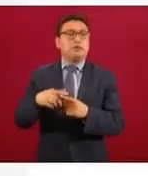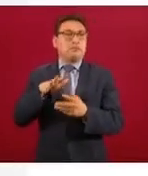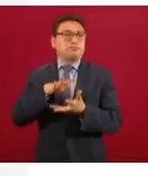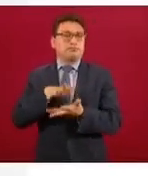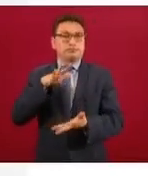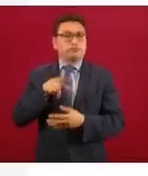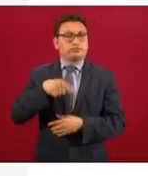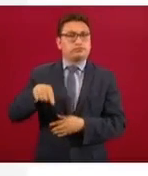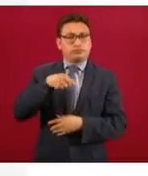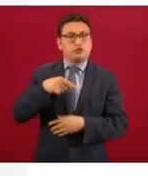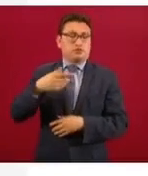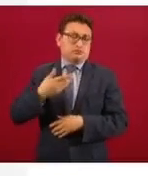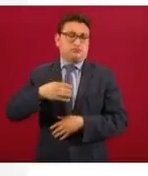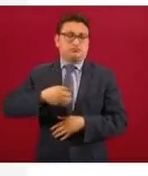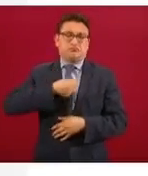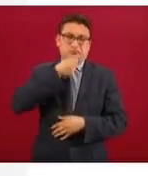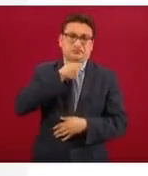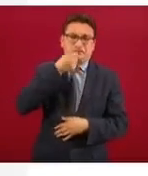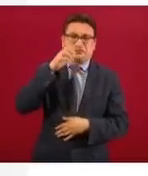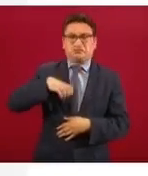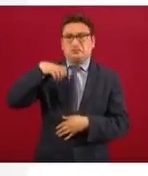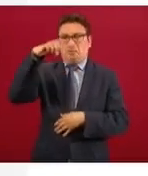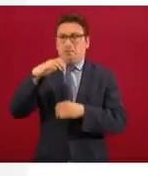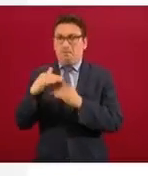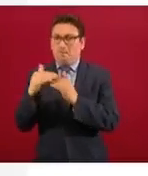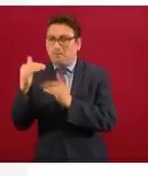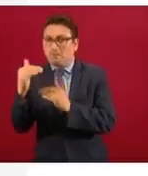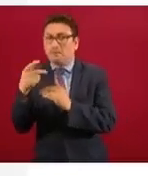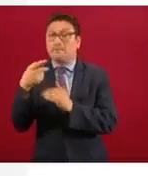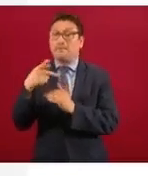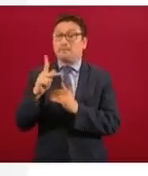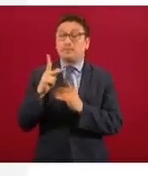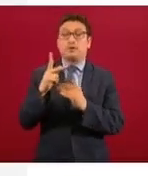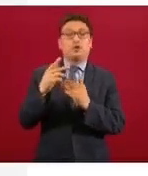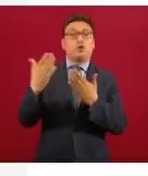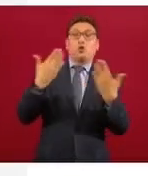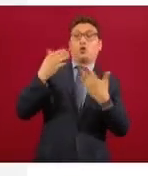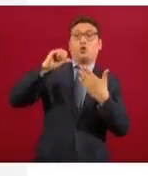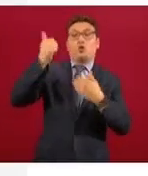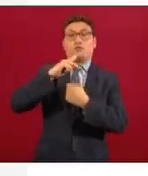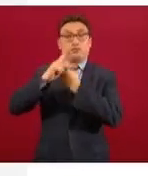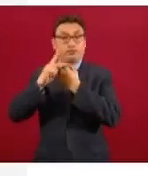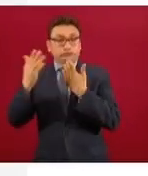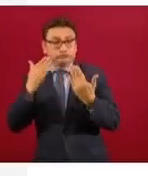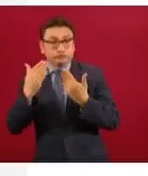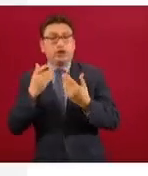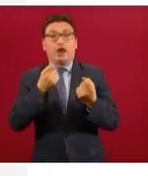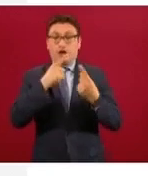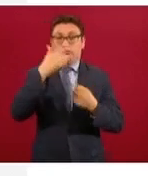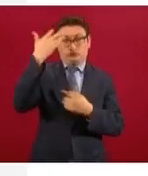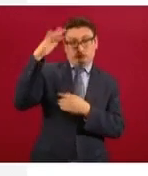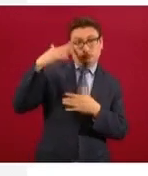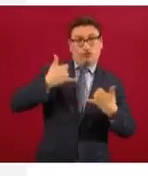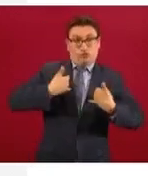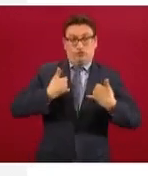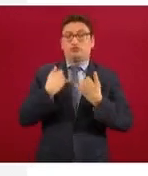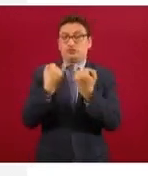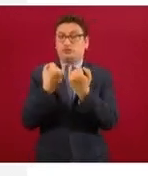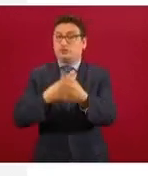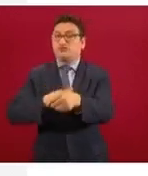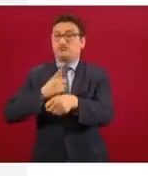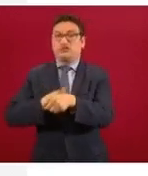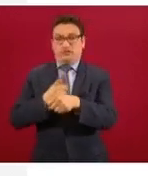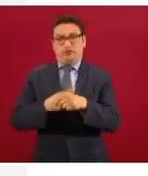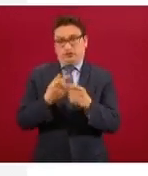la parte de edad avanzada, pero notoriamente con respecto a otros países tenemos adultos relativamente jóvenes, como